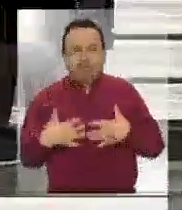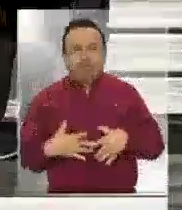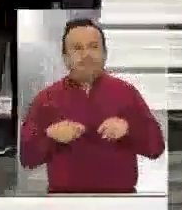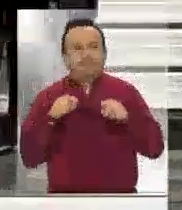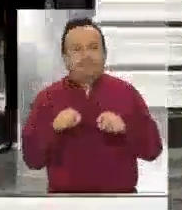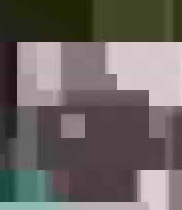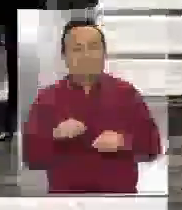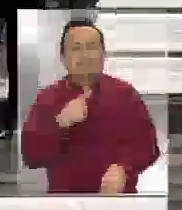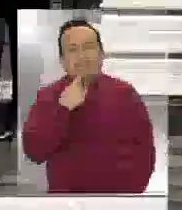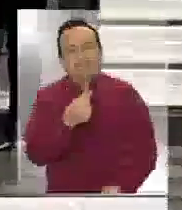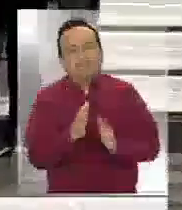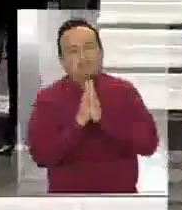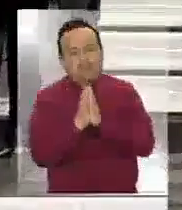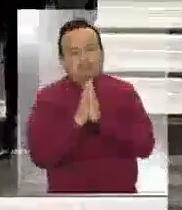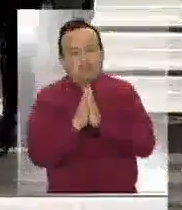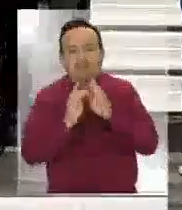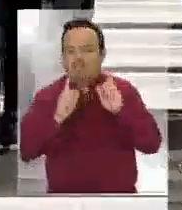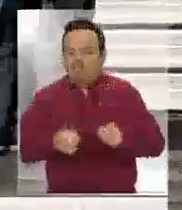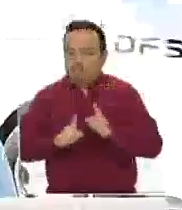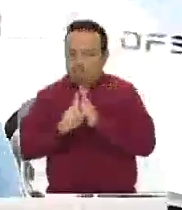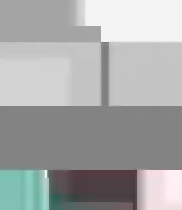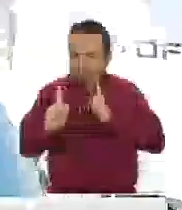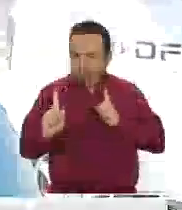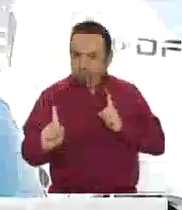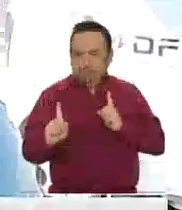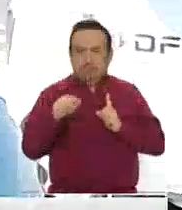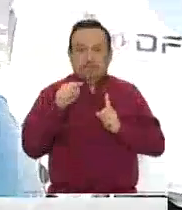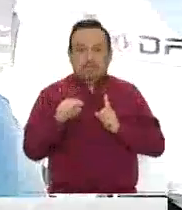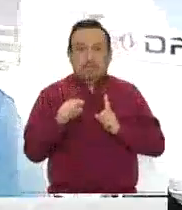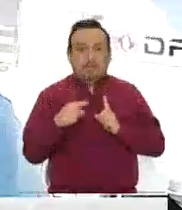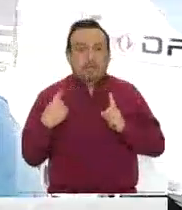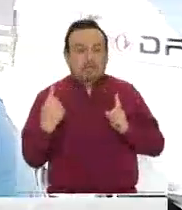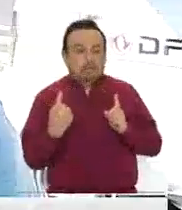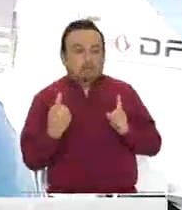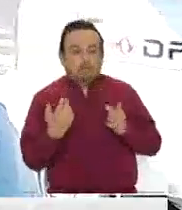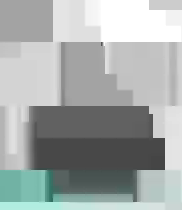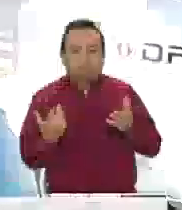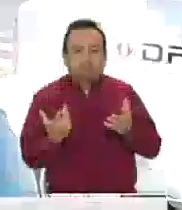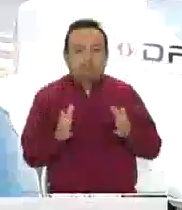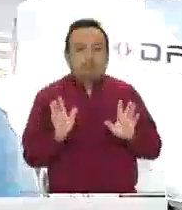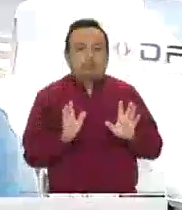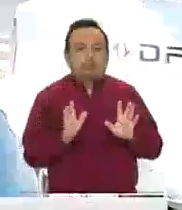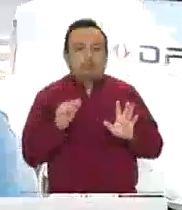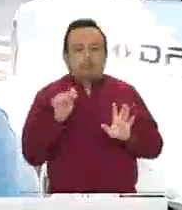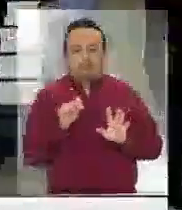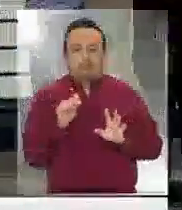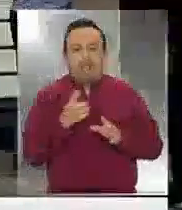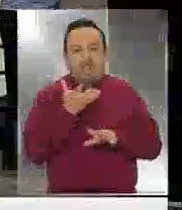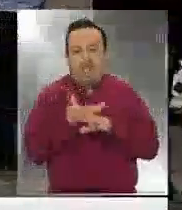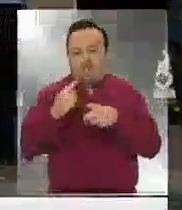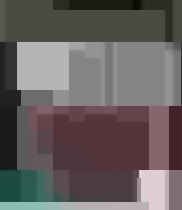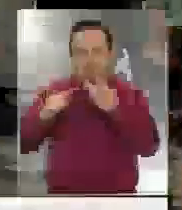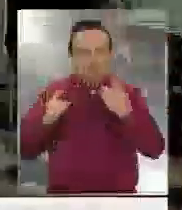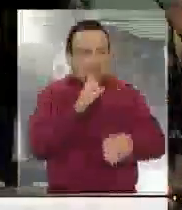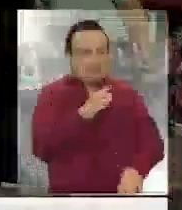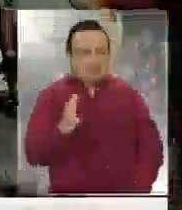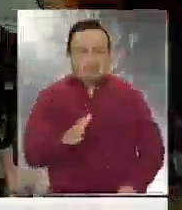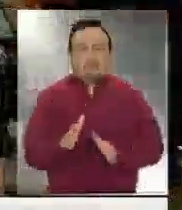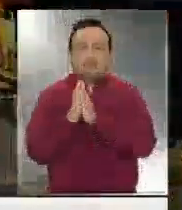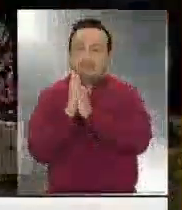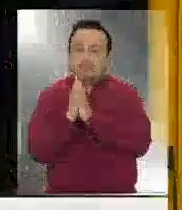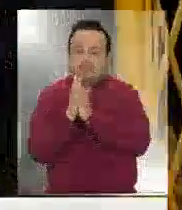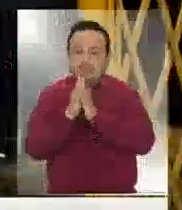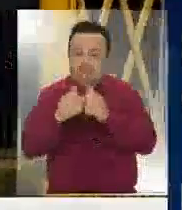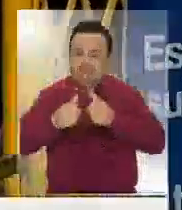el reiterado llamado de distanciamiento social. No hay mucha gente, hay prácticamente de todo. El llamado de